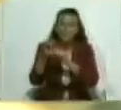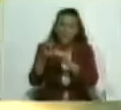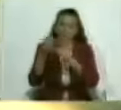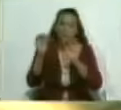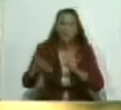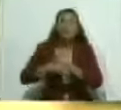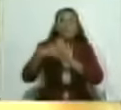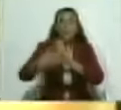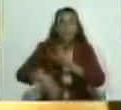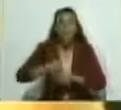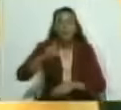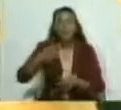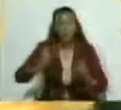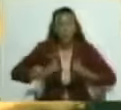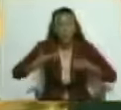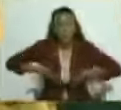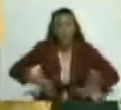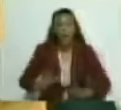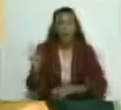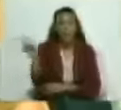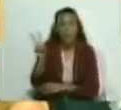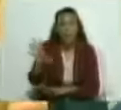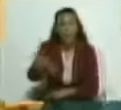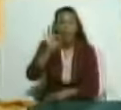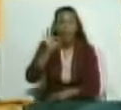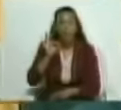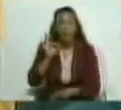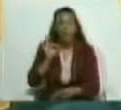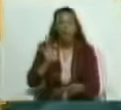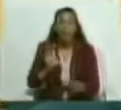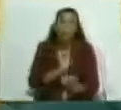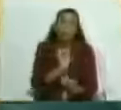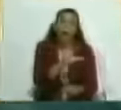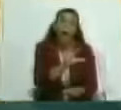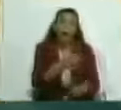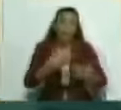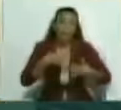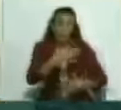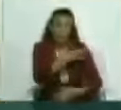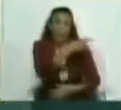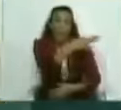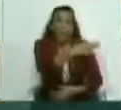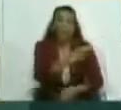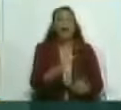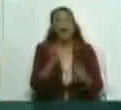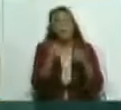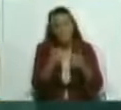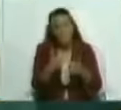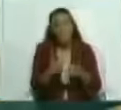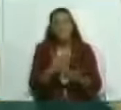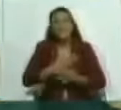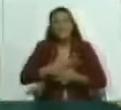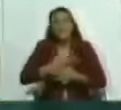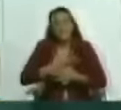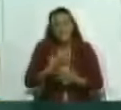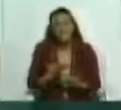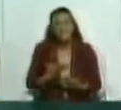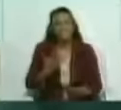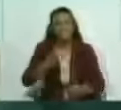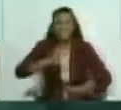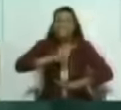un derecho que tenemos de elegir y ser elegido. Por eso nosotros nos sentimos